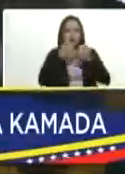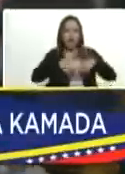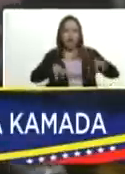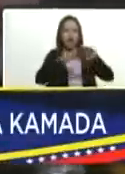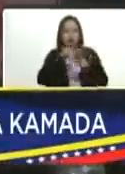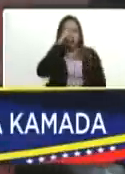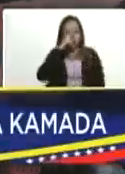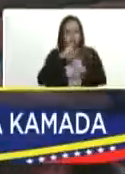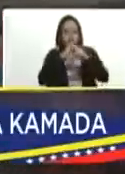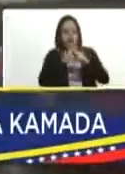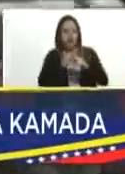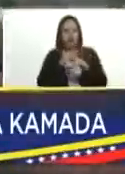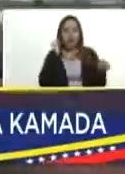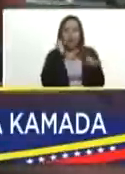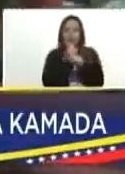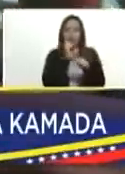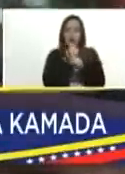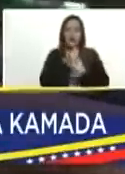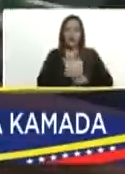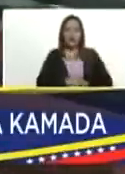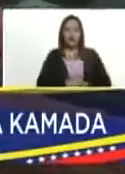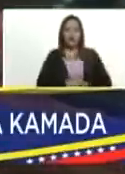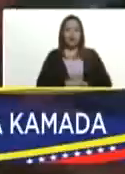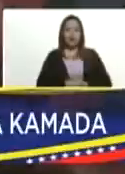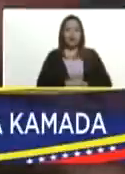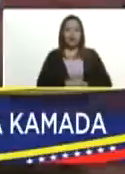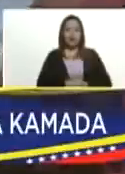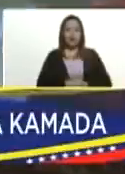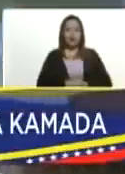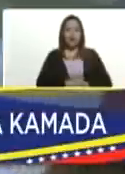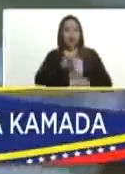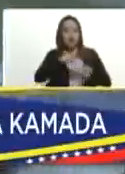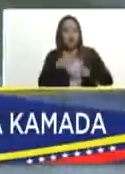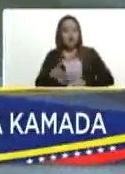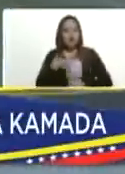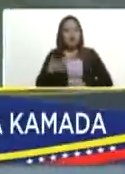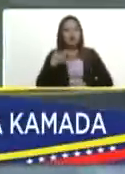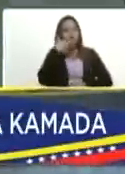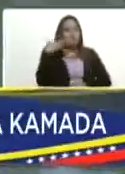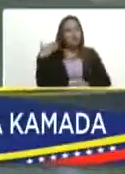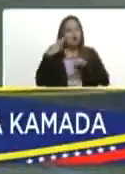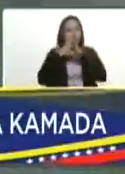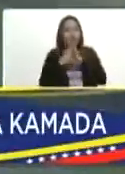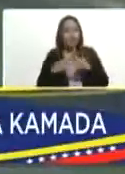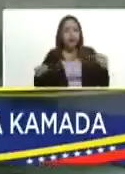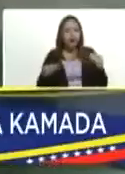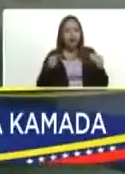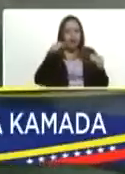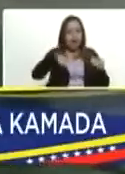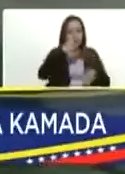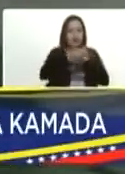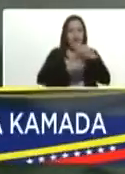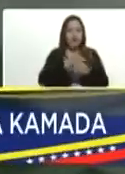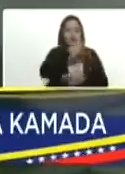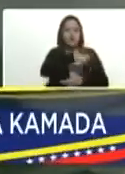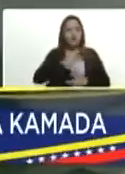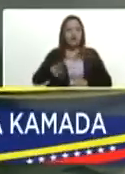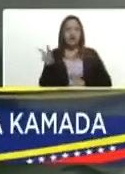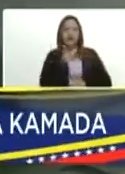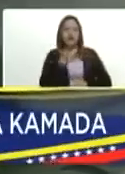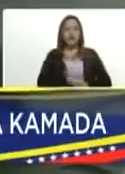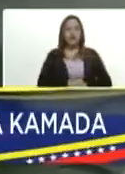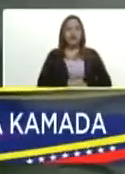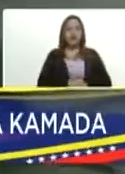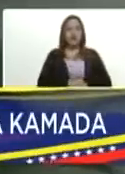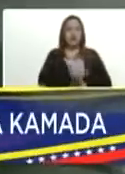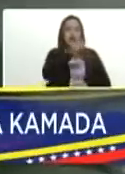dignidad con trabajo. Así que sintámonos orgullosos todos de lo que están haciendo los venezolanos. y que